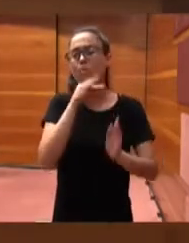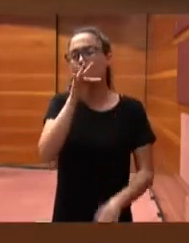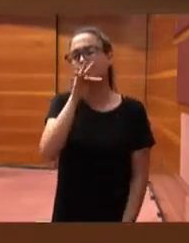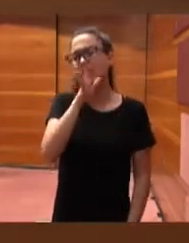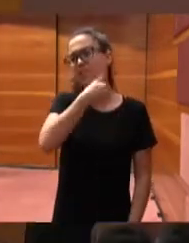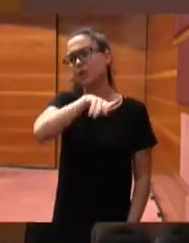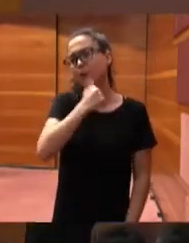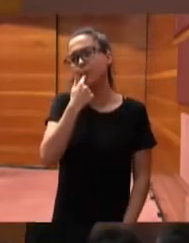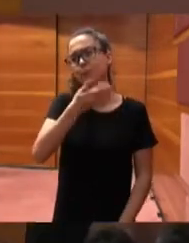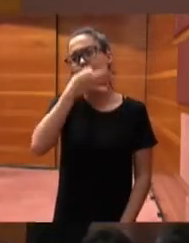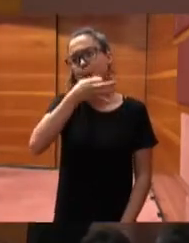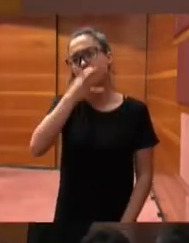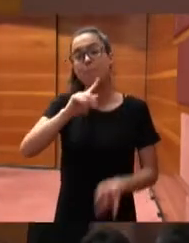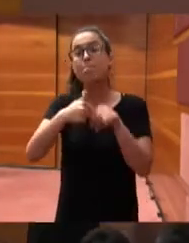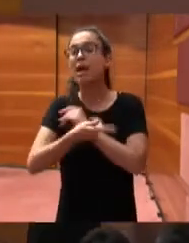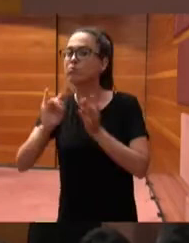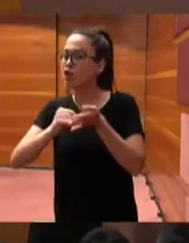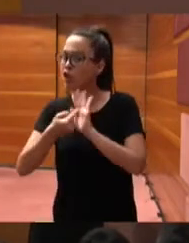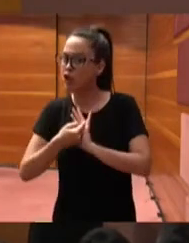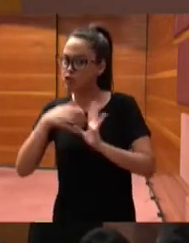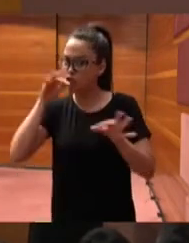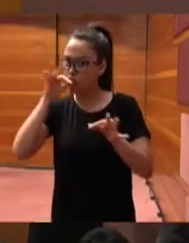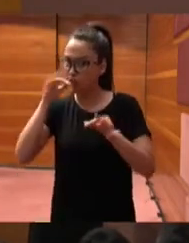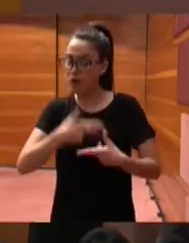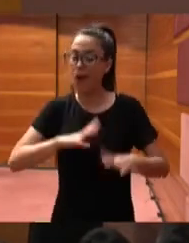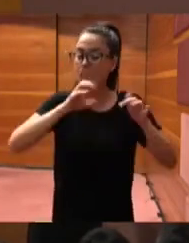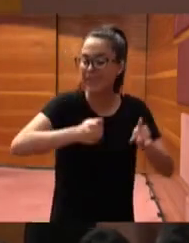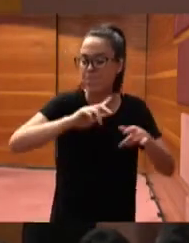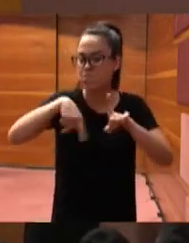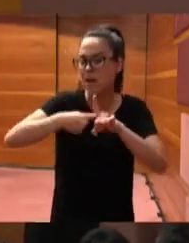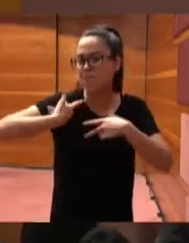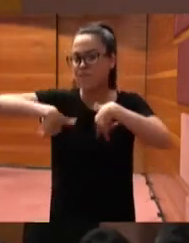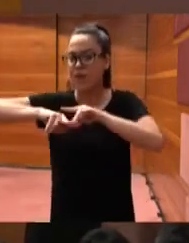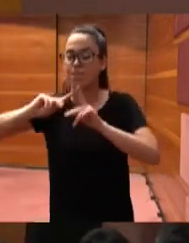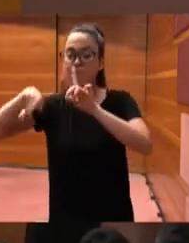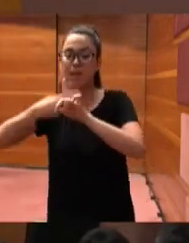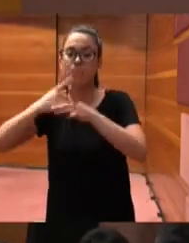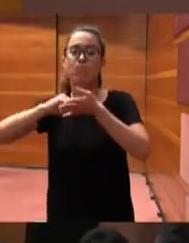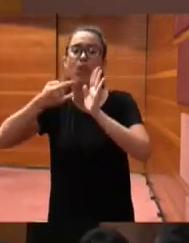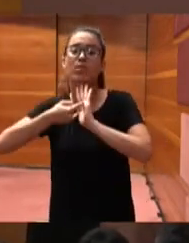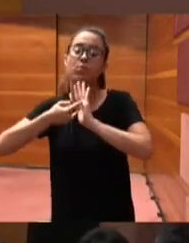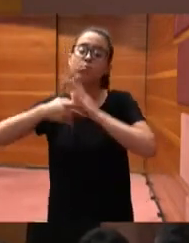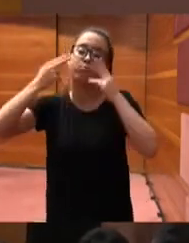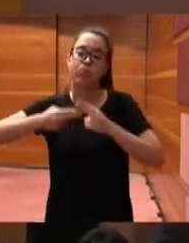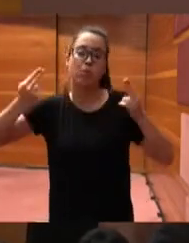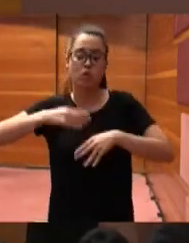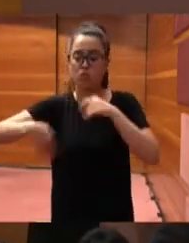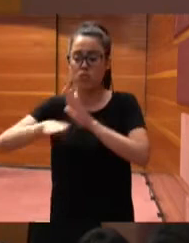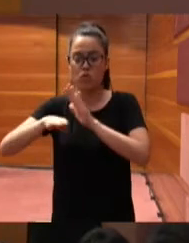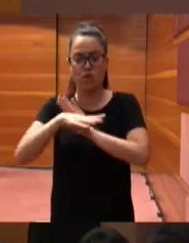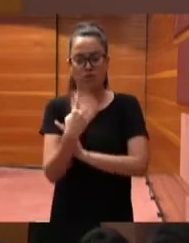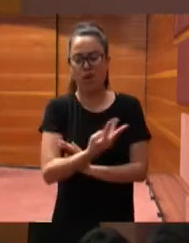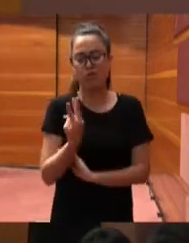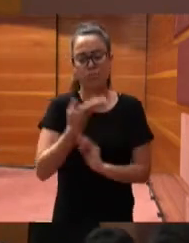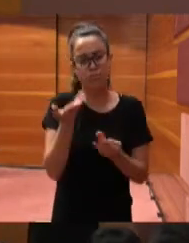formulado. Los proyectos concretos, que empiezan y acaban. Y los servicios públicos, que son continuos. Y cada cual tiene su